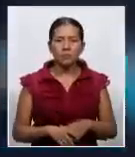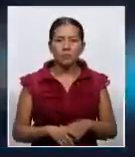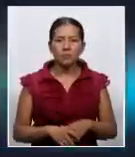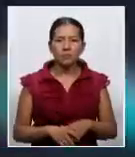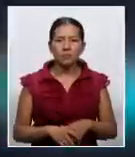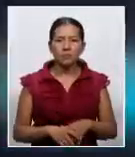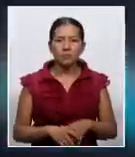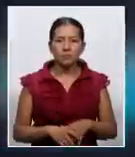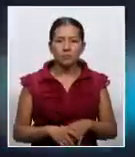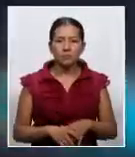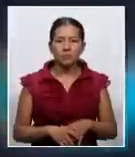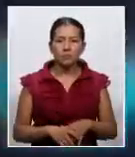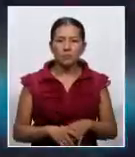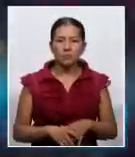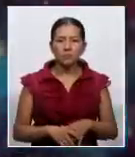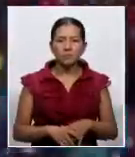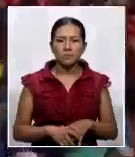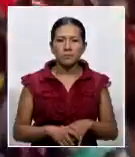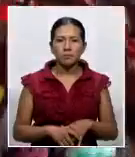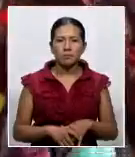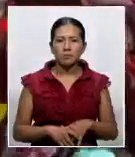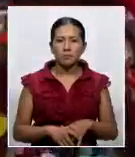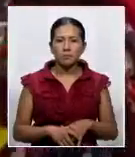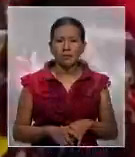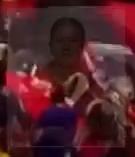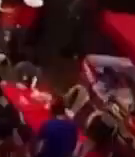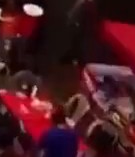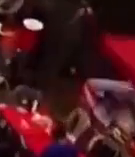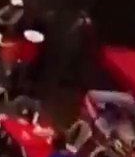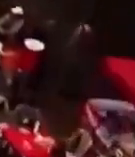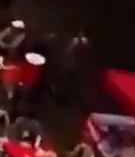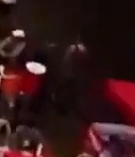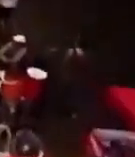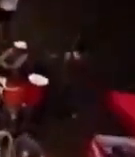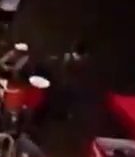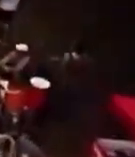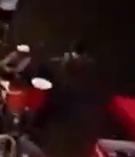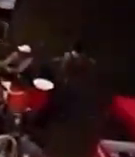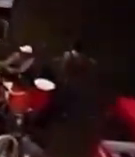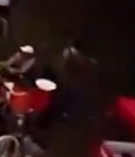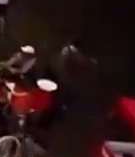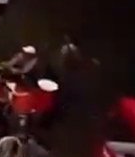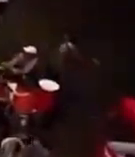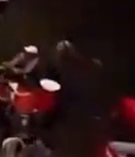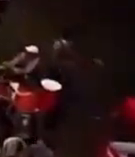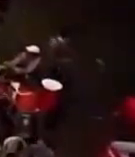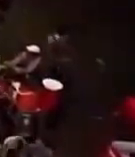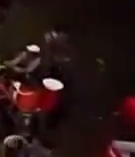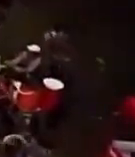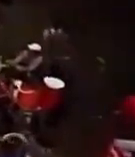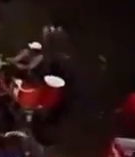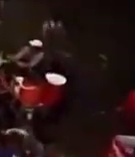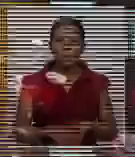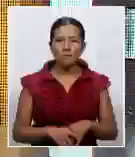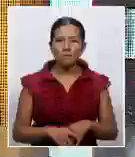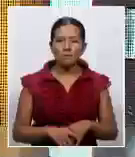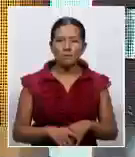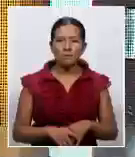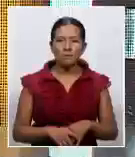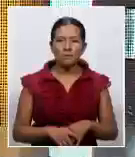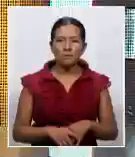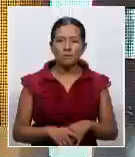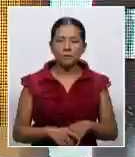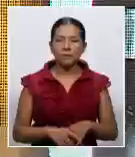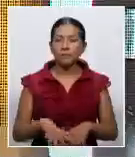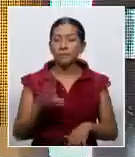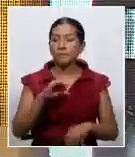Llegó el carnaval, la fiesta sin par, tan sensacional. Las comparsas